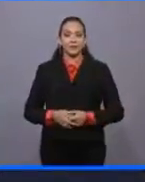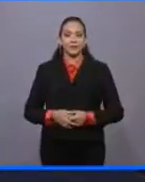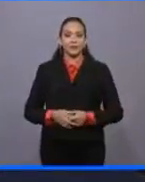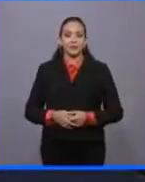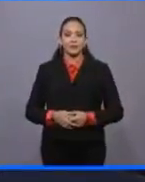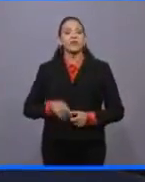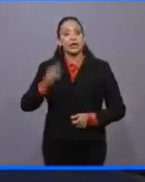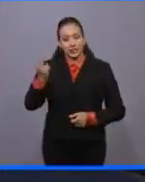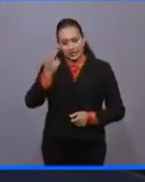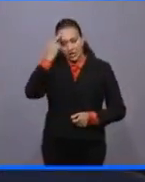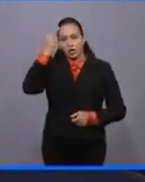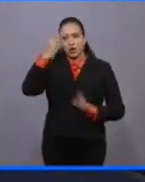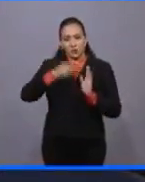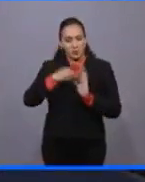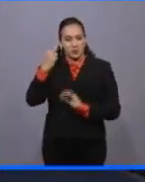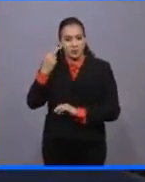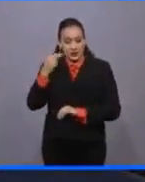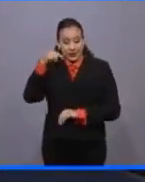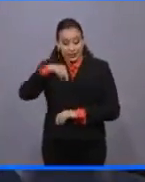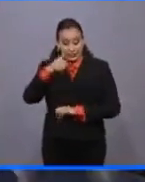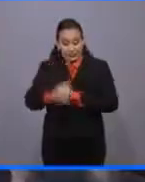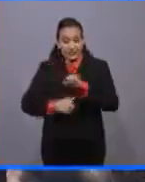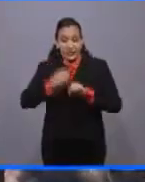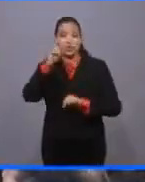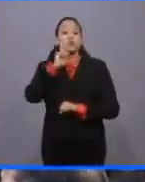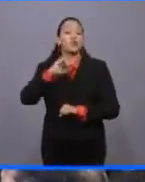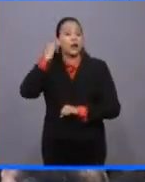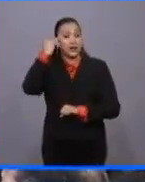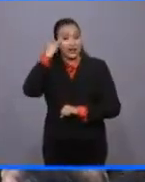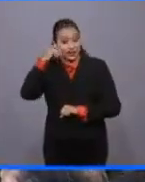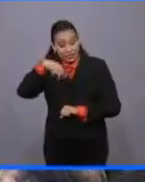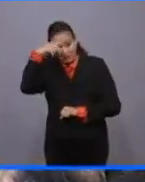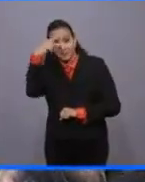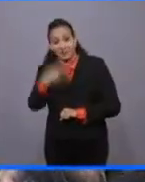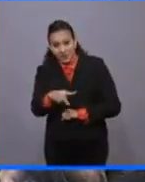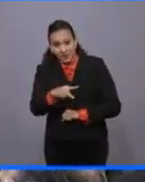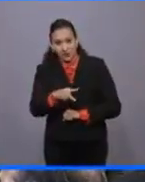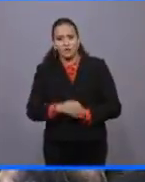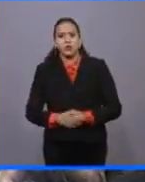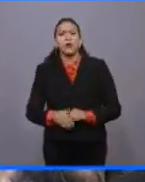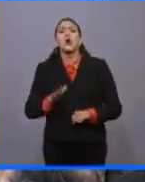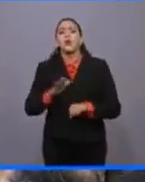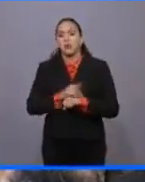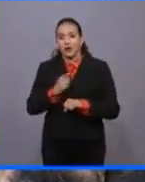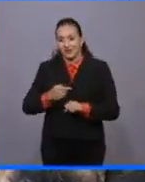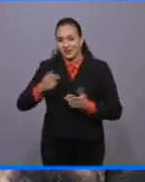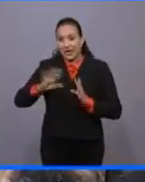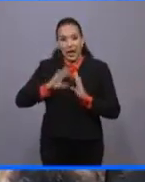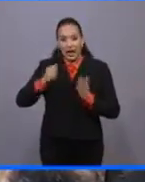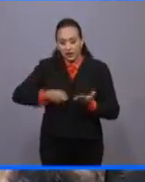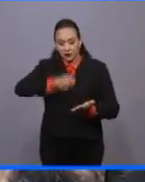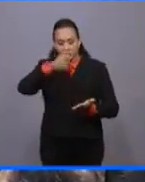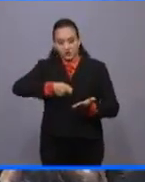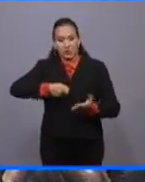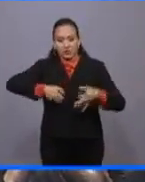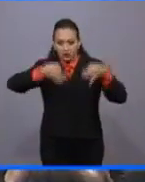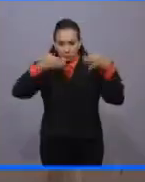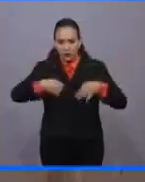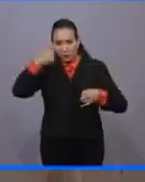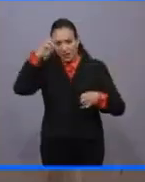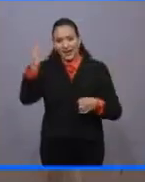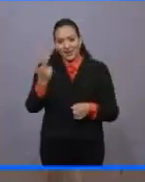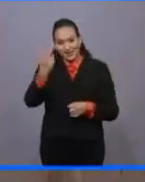Hay que recordar que el 2025 es el año de la mujer indígena en México, tras una declaratoria oficial para reconocer y celebrar el